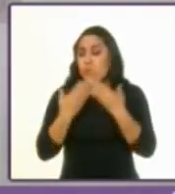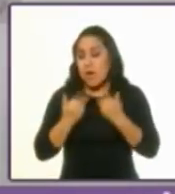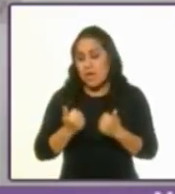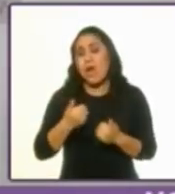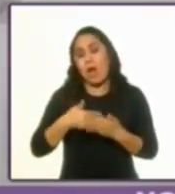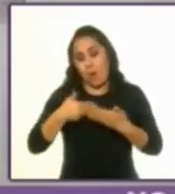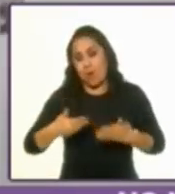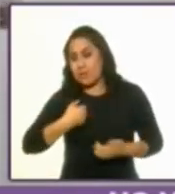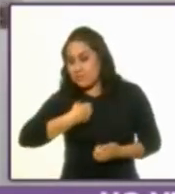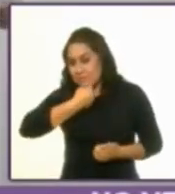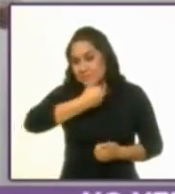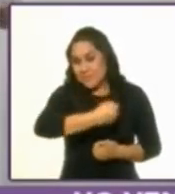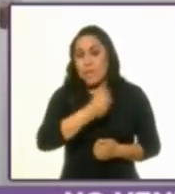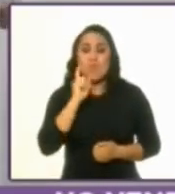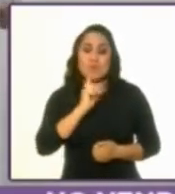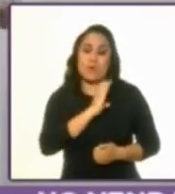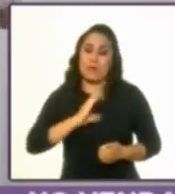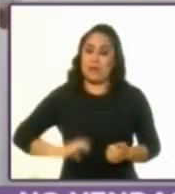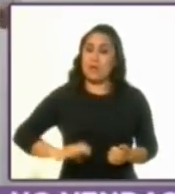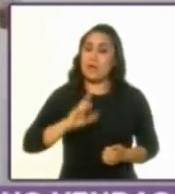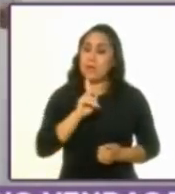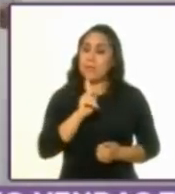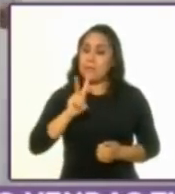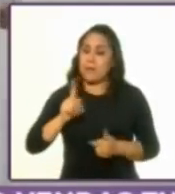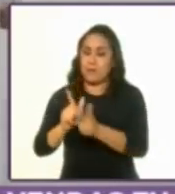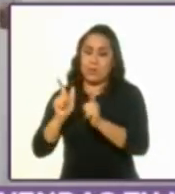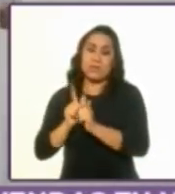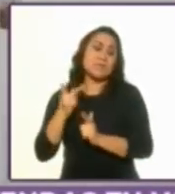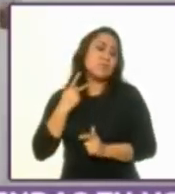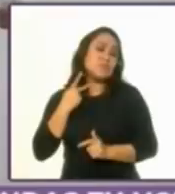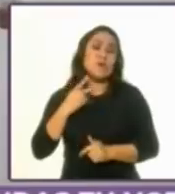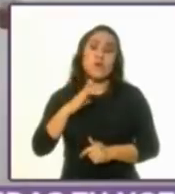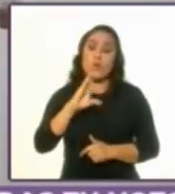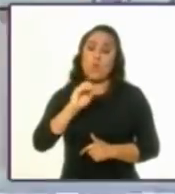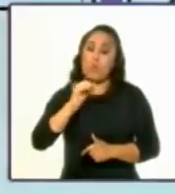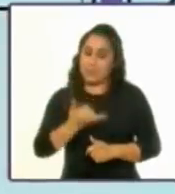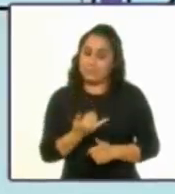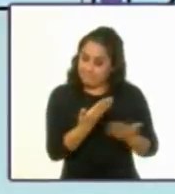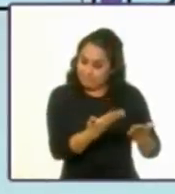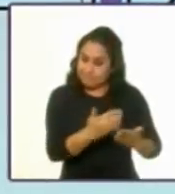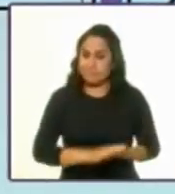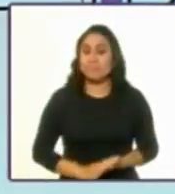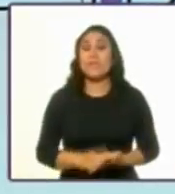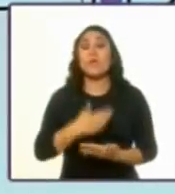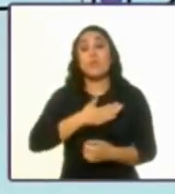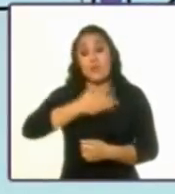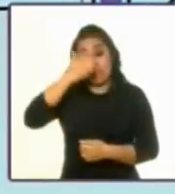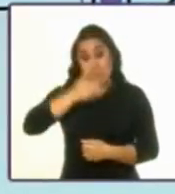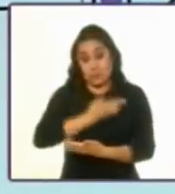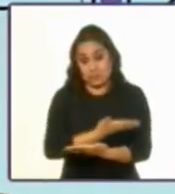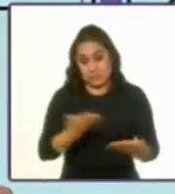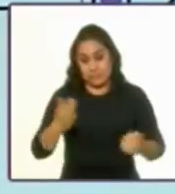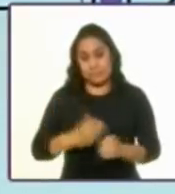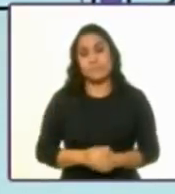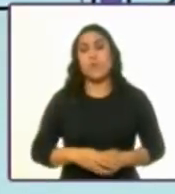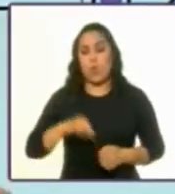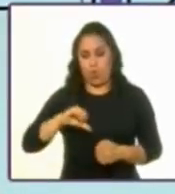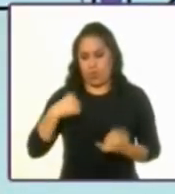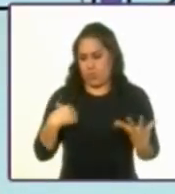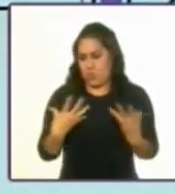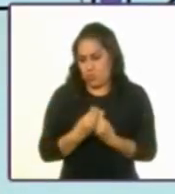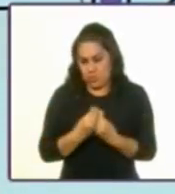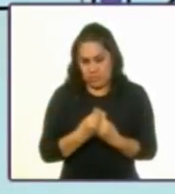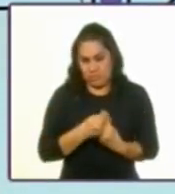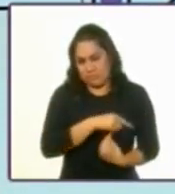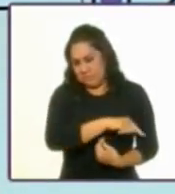candidata del partido verde ecologísta mariana voy adelante gracias buenas noches bueno y mis colegas te van